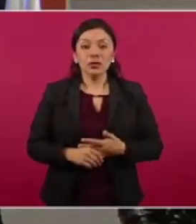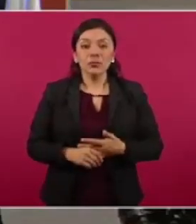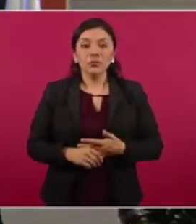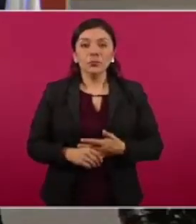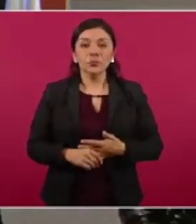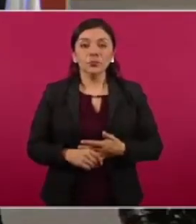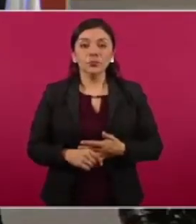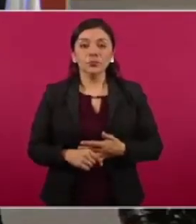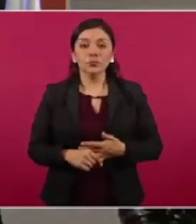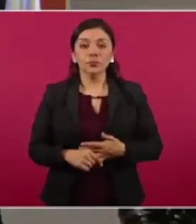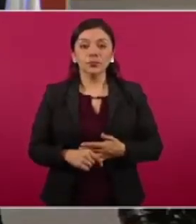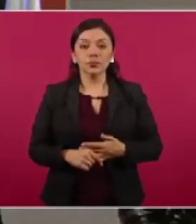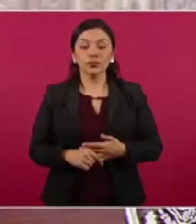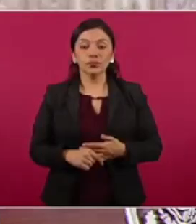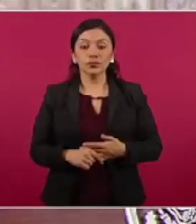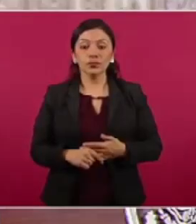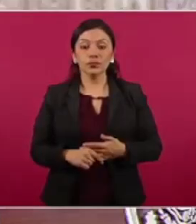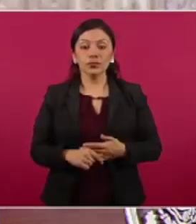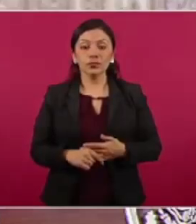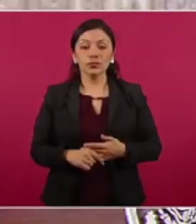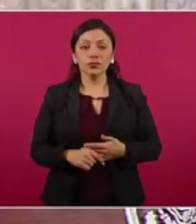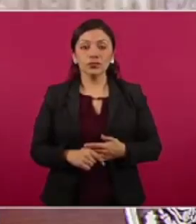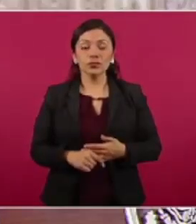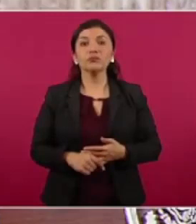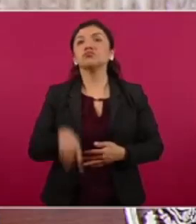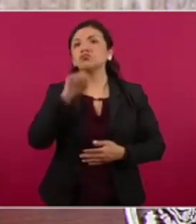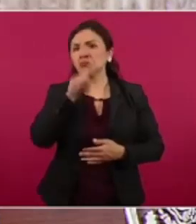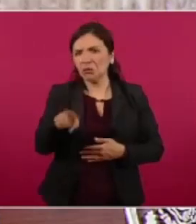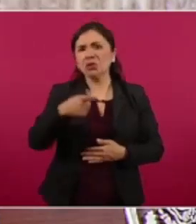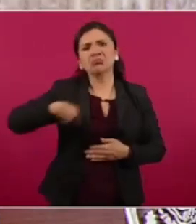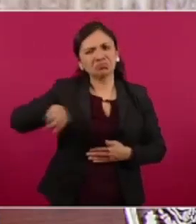Estamos construyendo obras